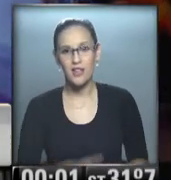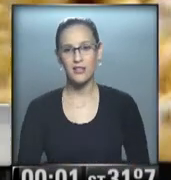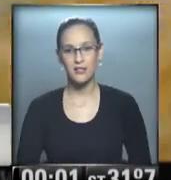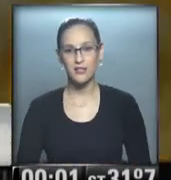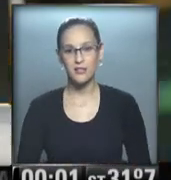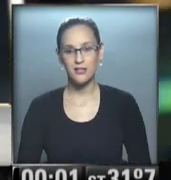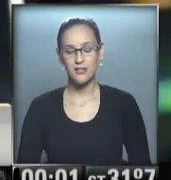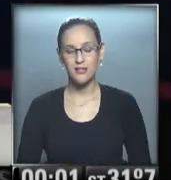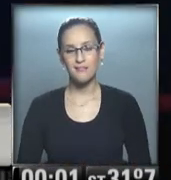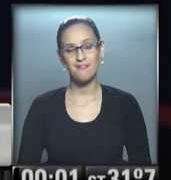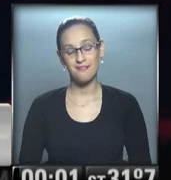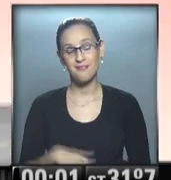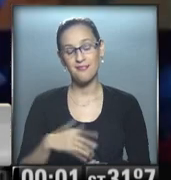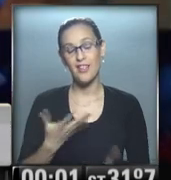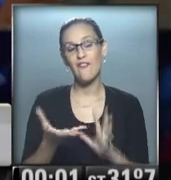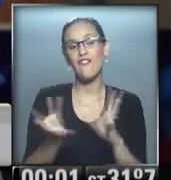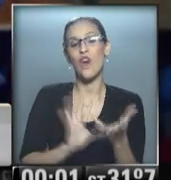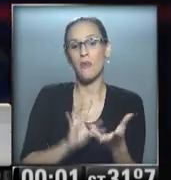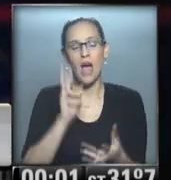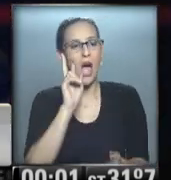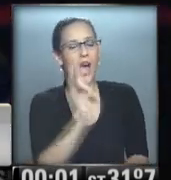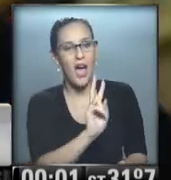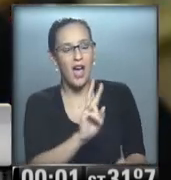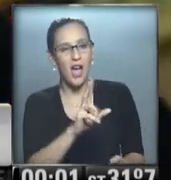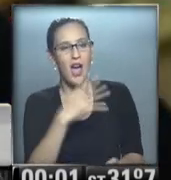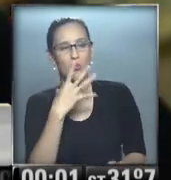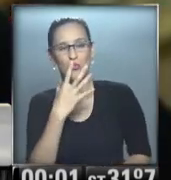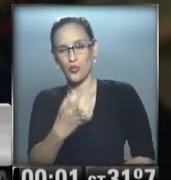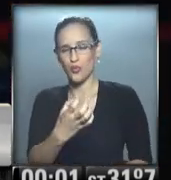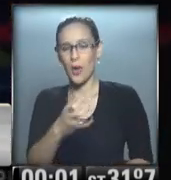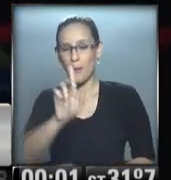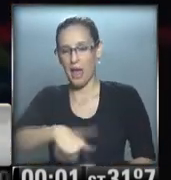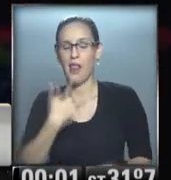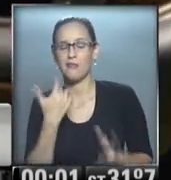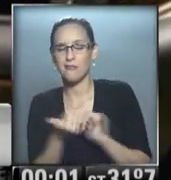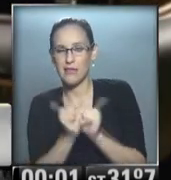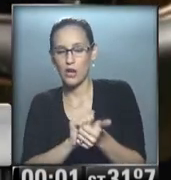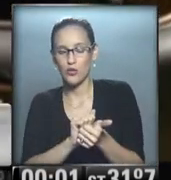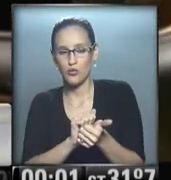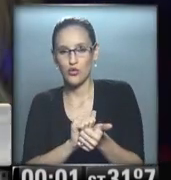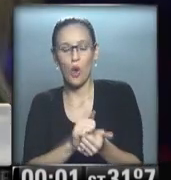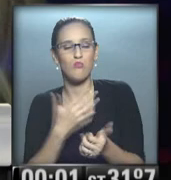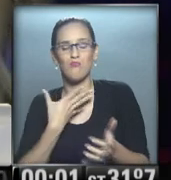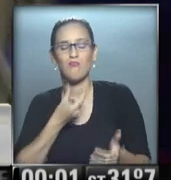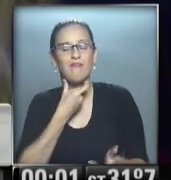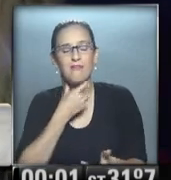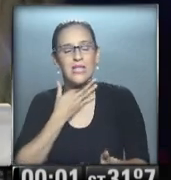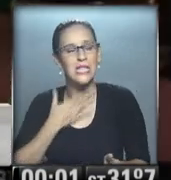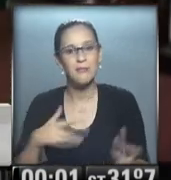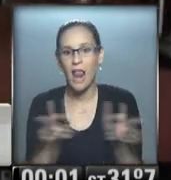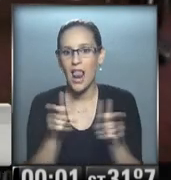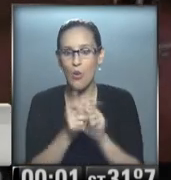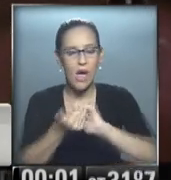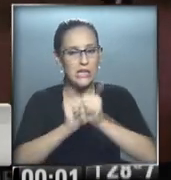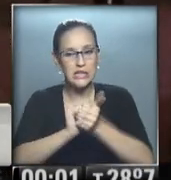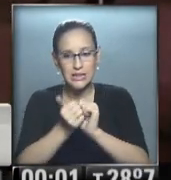muchos medios, para tratar de capturar todo lo que tiene que ver con la adicción a la sensualidad. El porno, un lugar extremo, y en este caso la vida estándar, cuasi